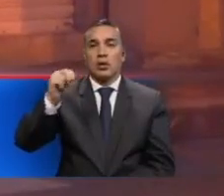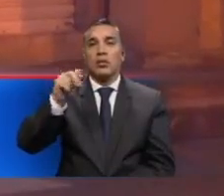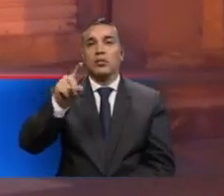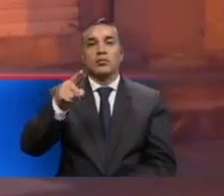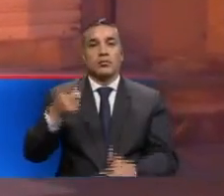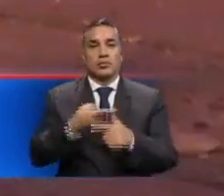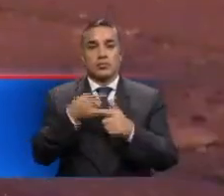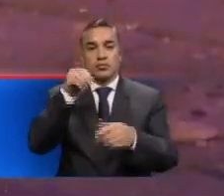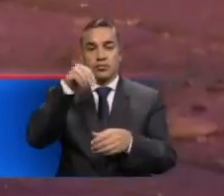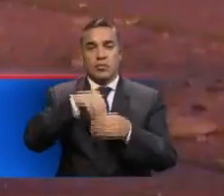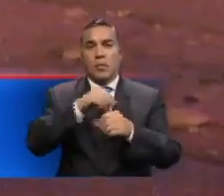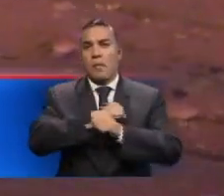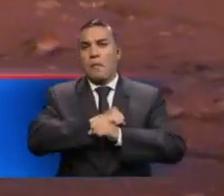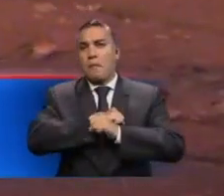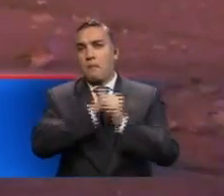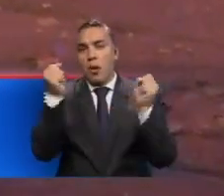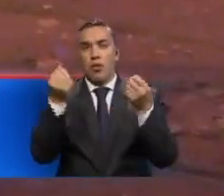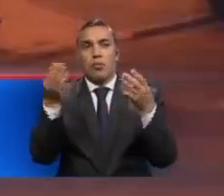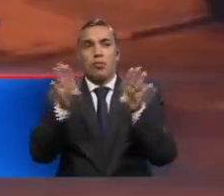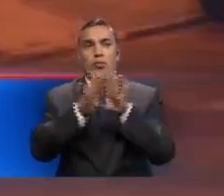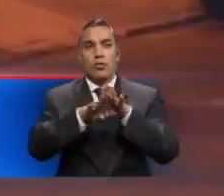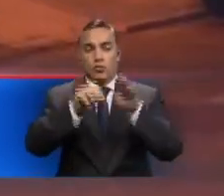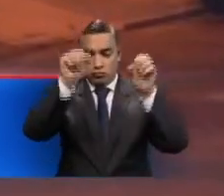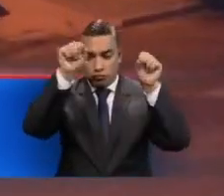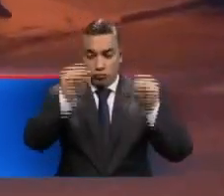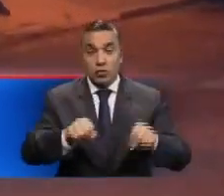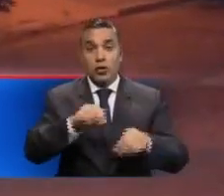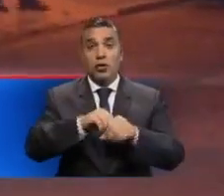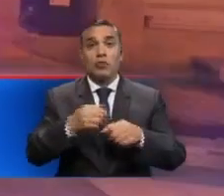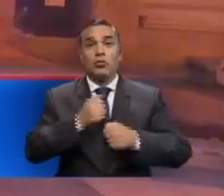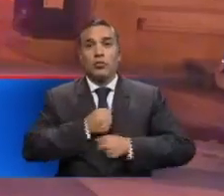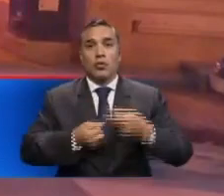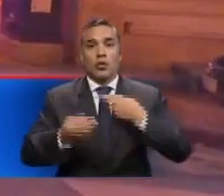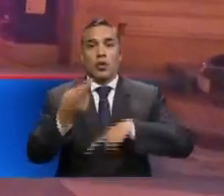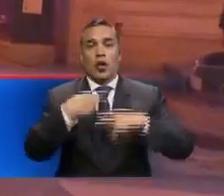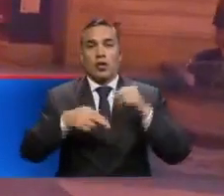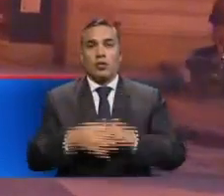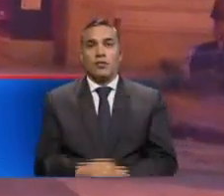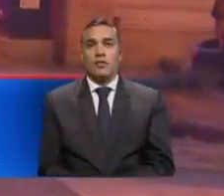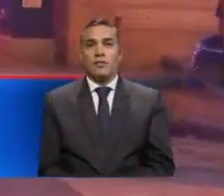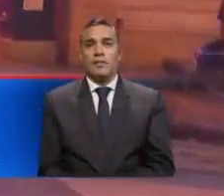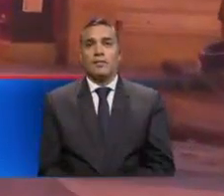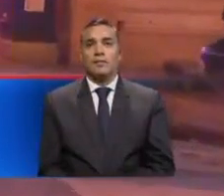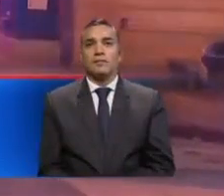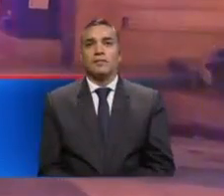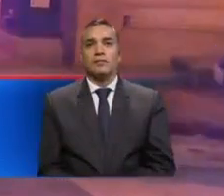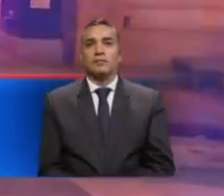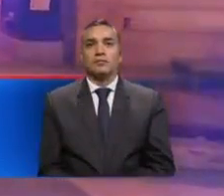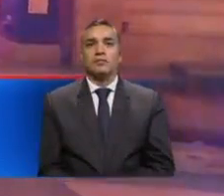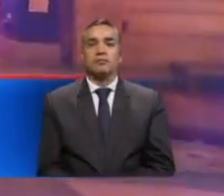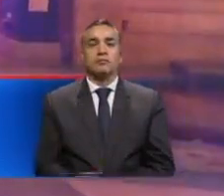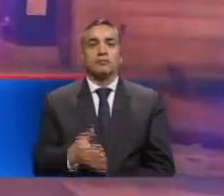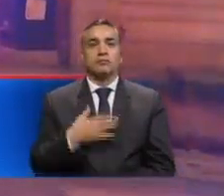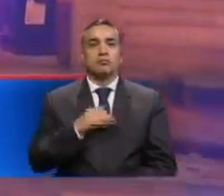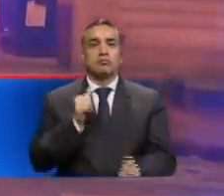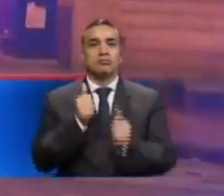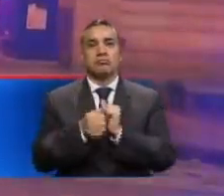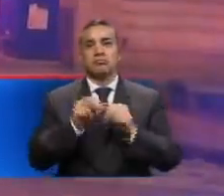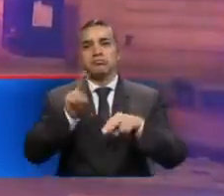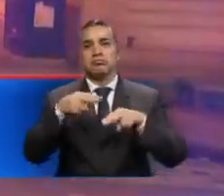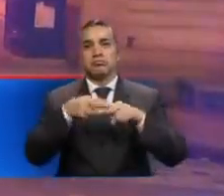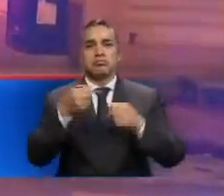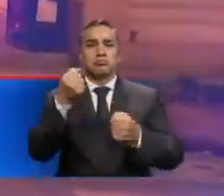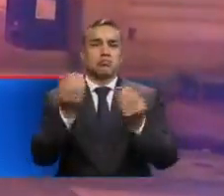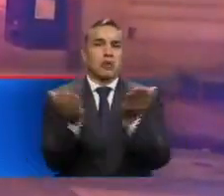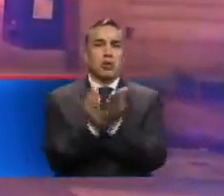artefacto explosivo contra la puerta enrollable del negocio. Digamos, eran los sonidos normales, el que pasaba el camión de la basura,